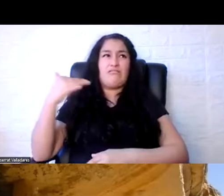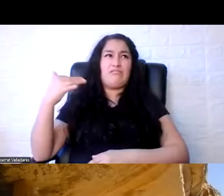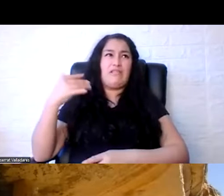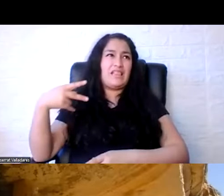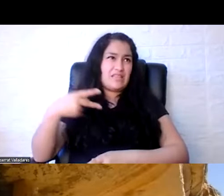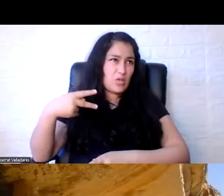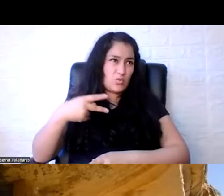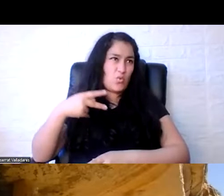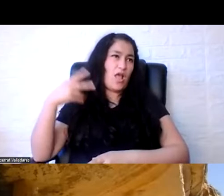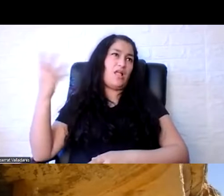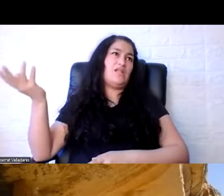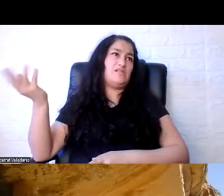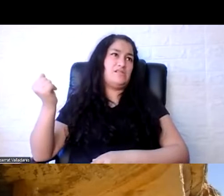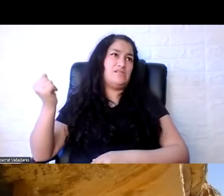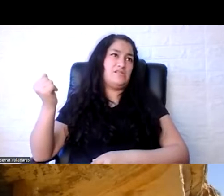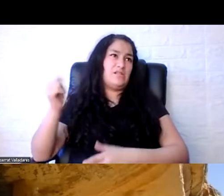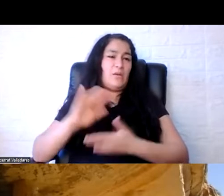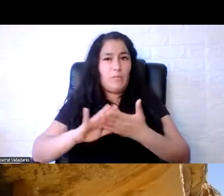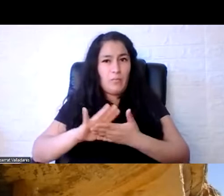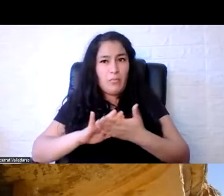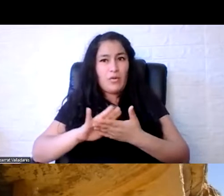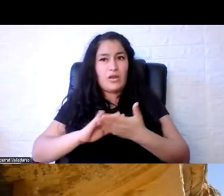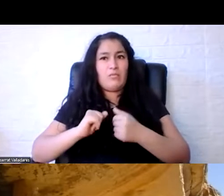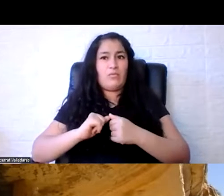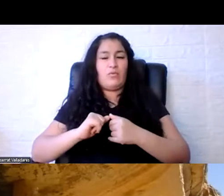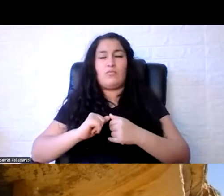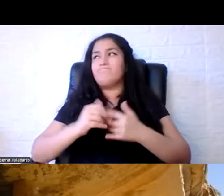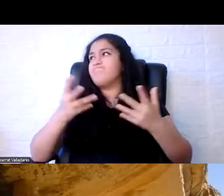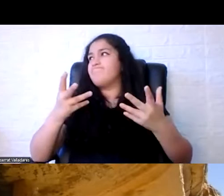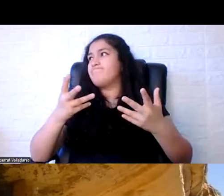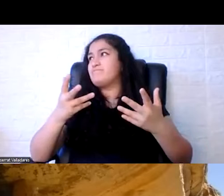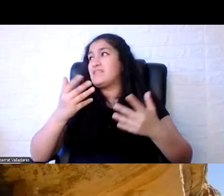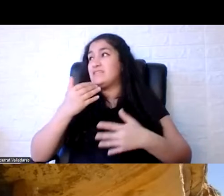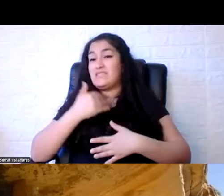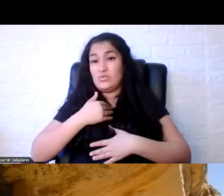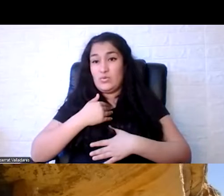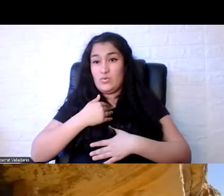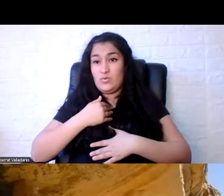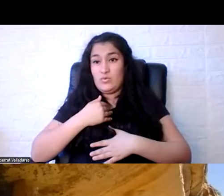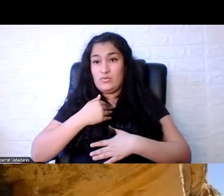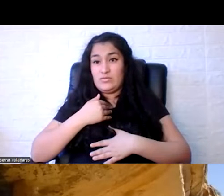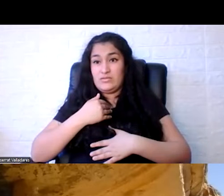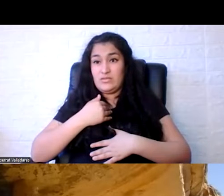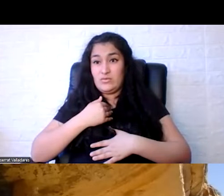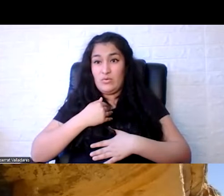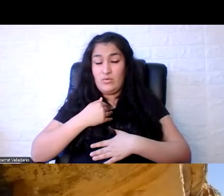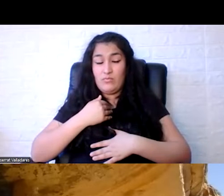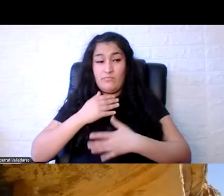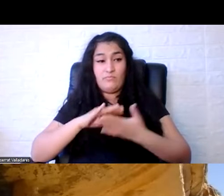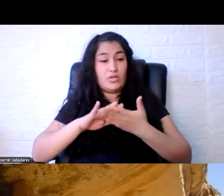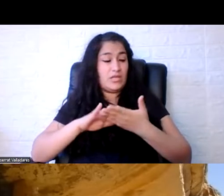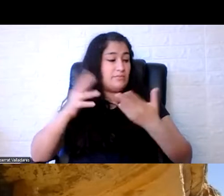Cuestiones como si no accedo a estar, si no accedemos a estar con una